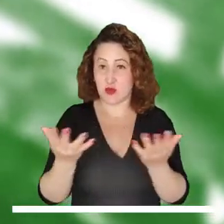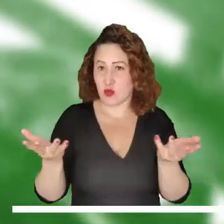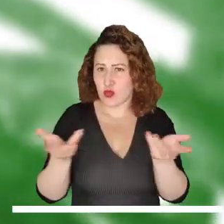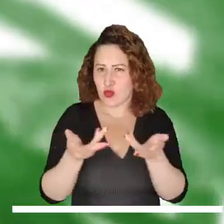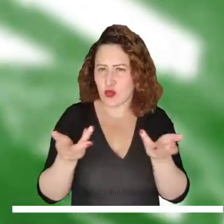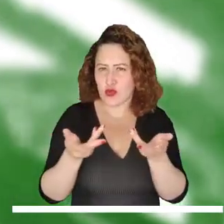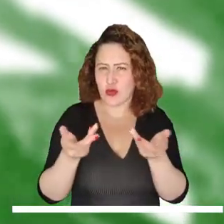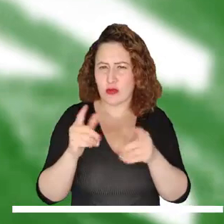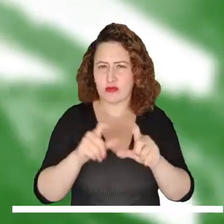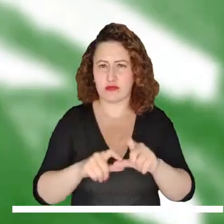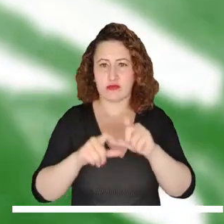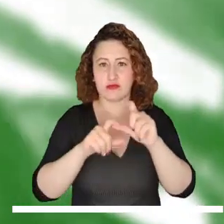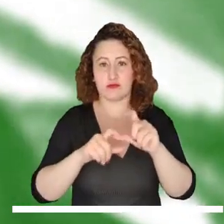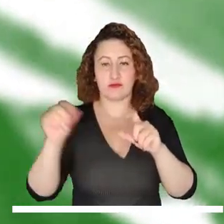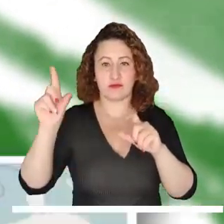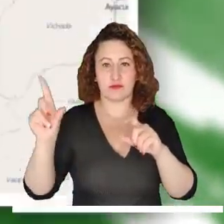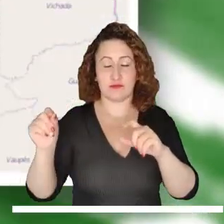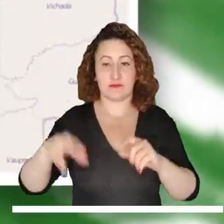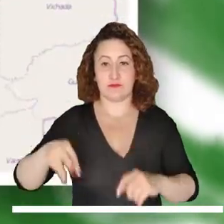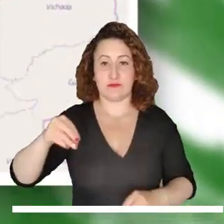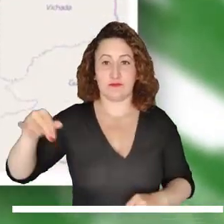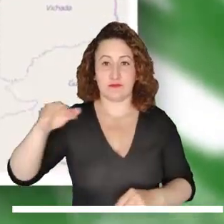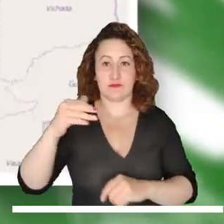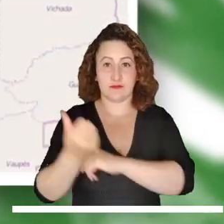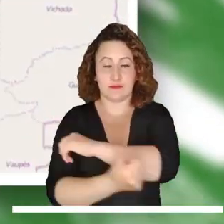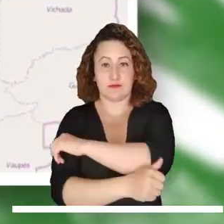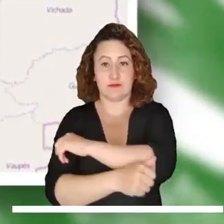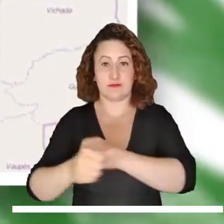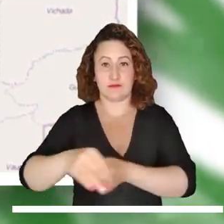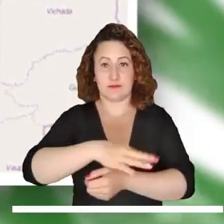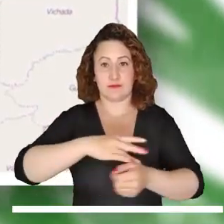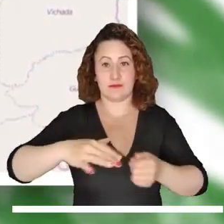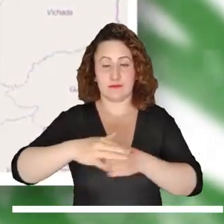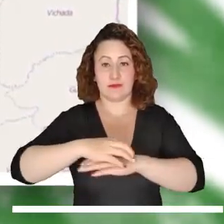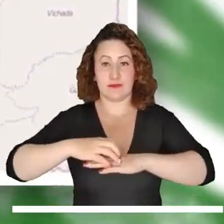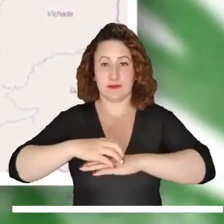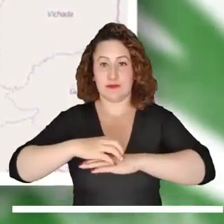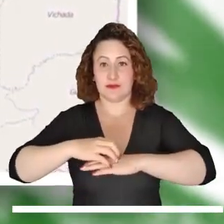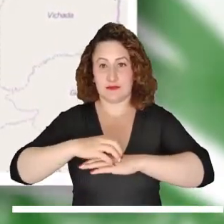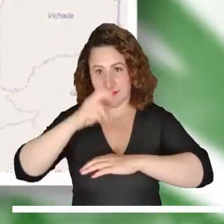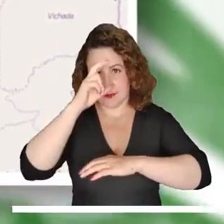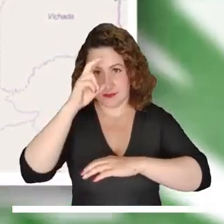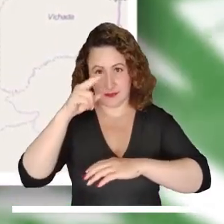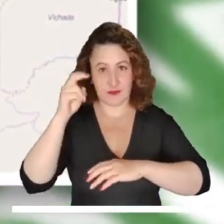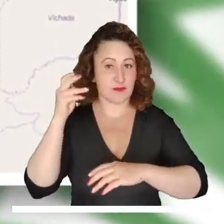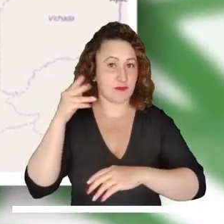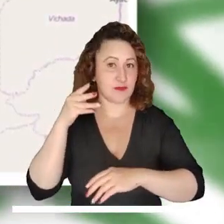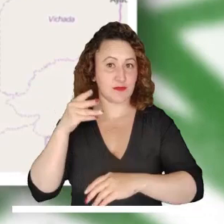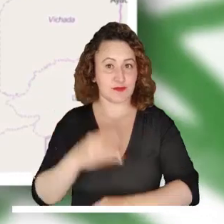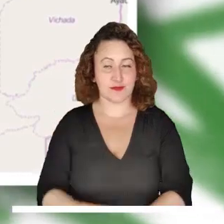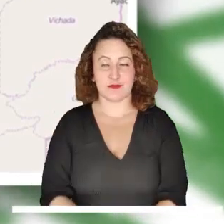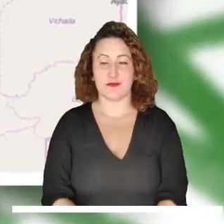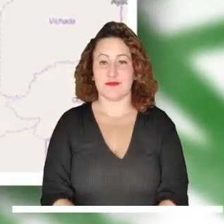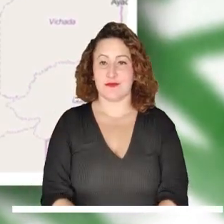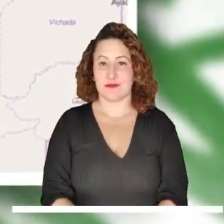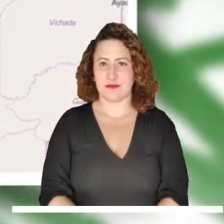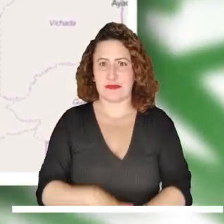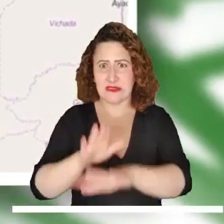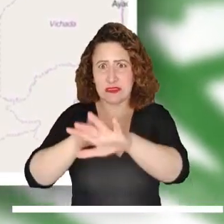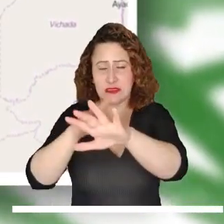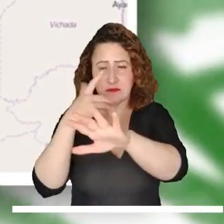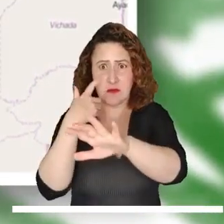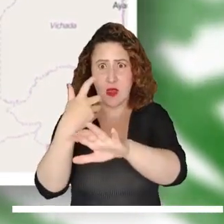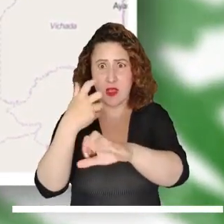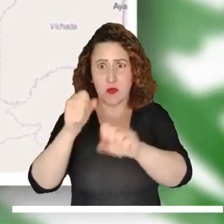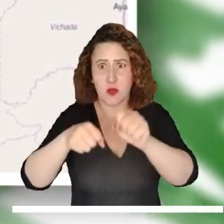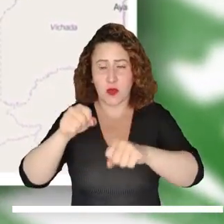Alerta roja por probabilidad de incendios en los departamentos de La Guajira, Cesar, Magdalena, Boyacá, Cundinamarca, Tolima y